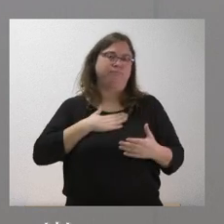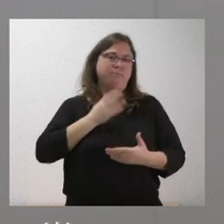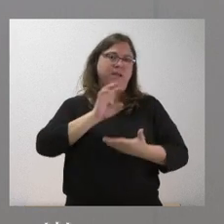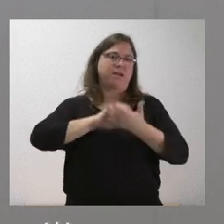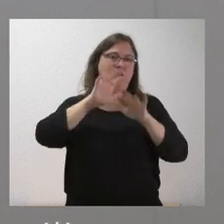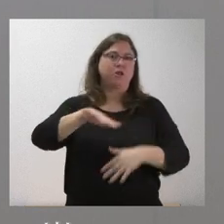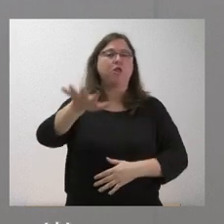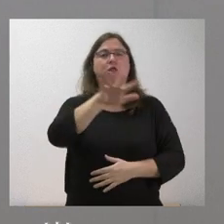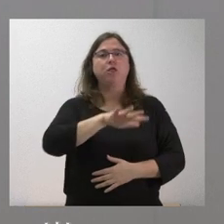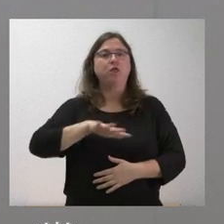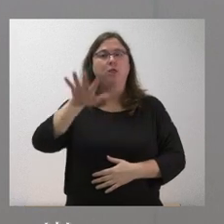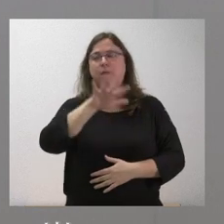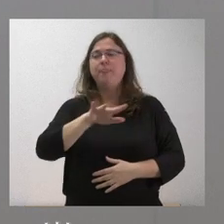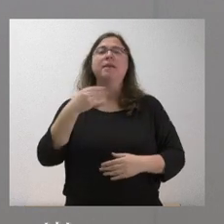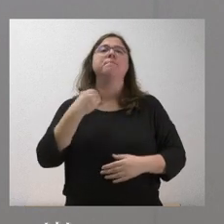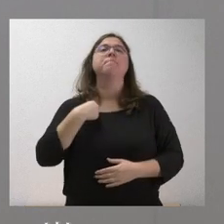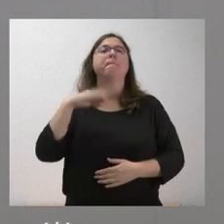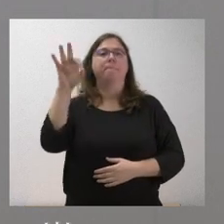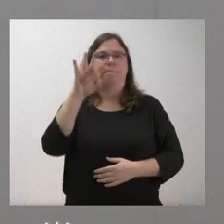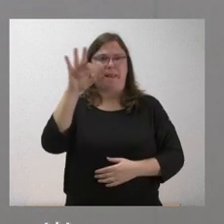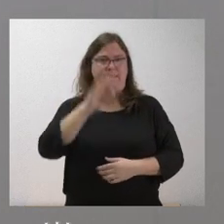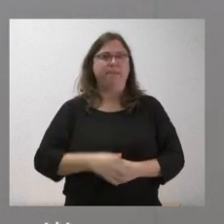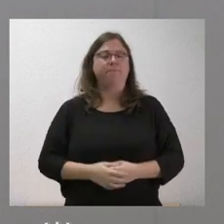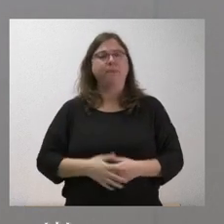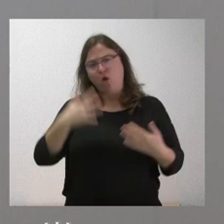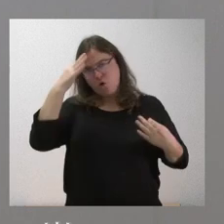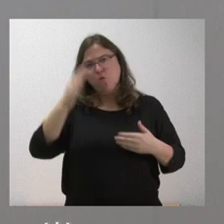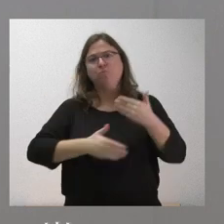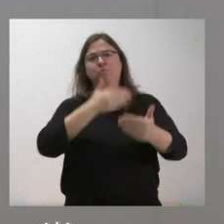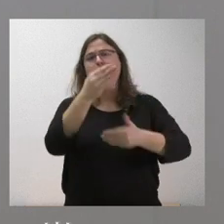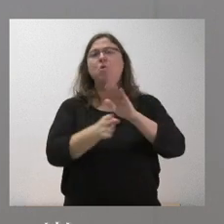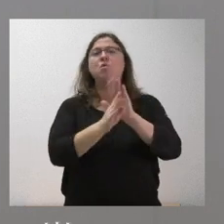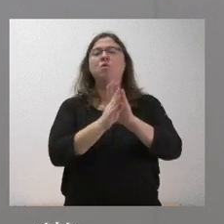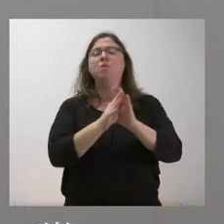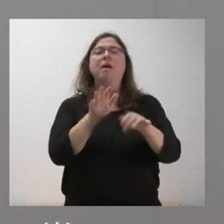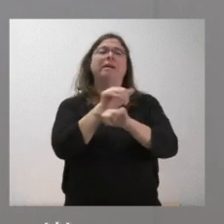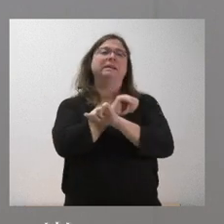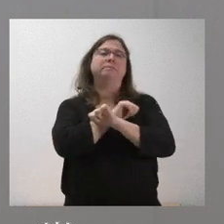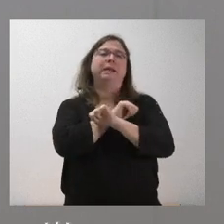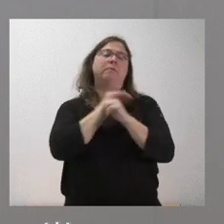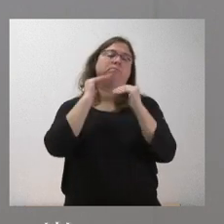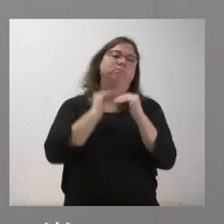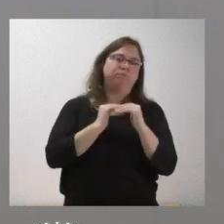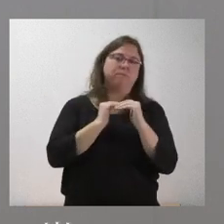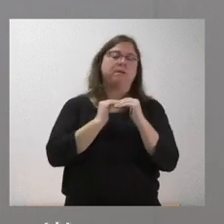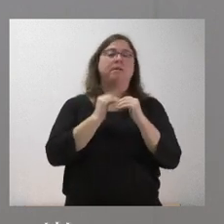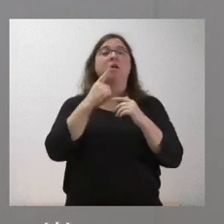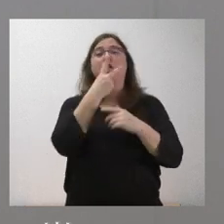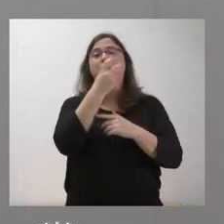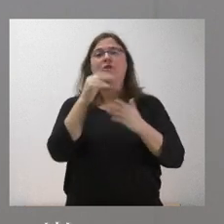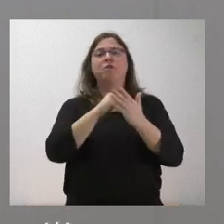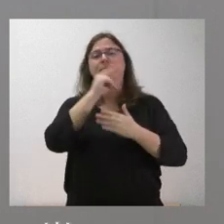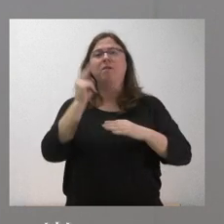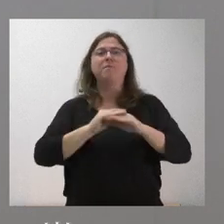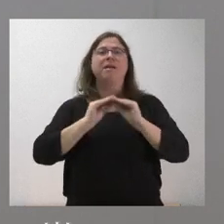en Palencia permitirá lógicamente seguir avanzando en la reducción de esperas en de la lista de espera en Castilla de León 200,000 para una